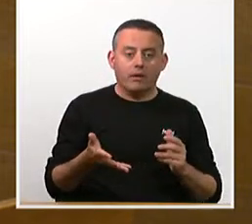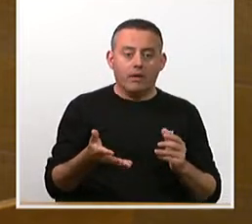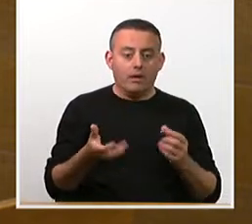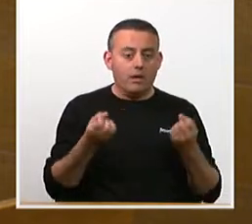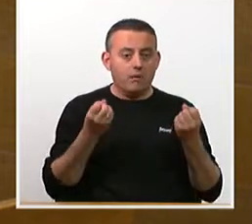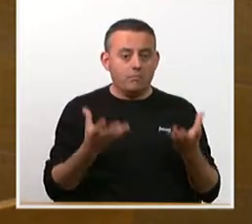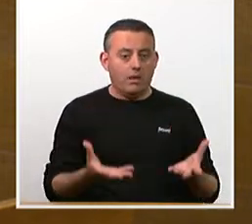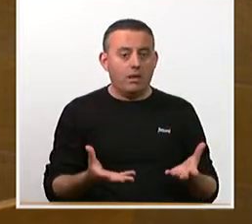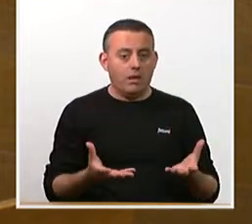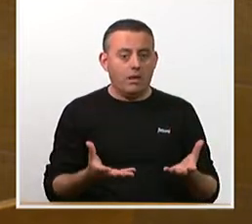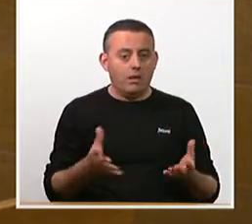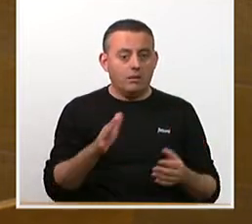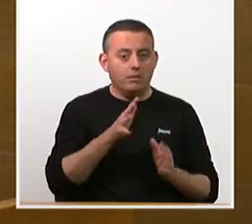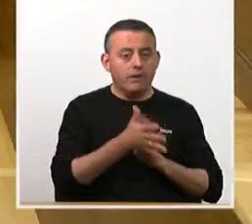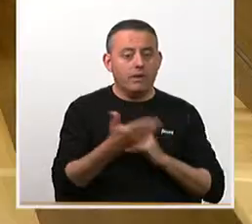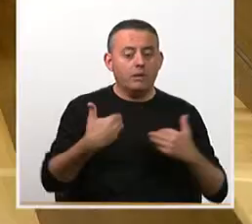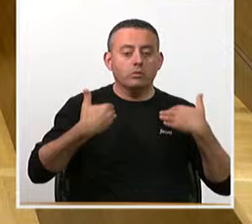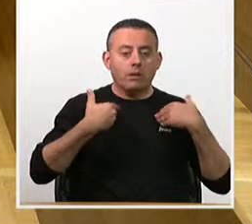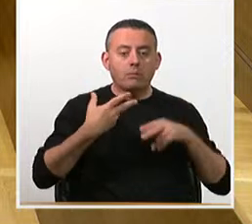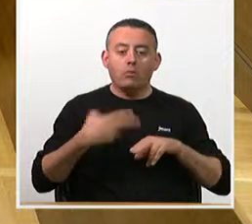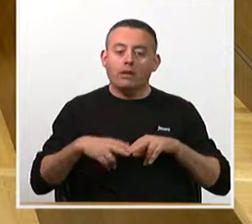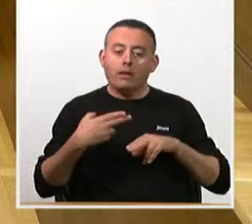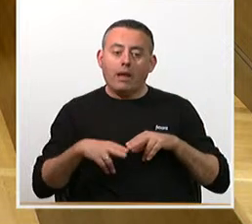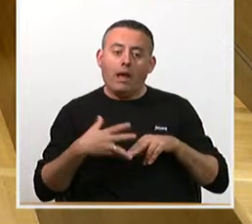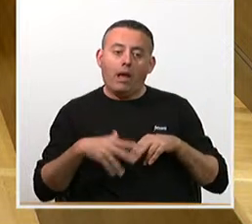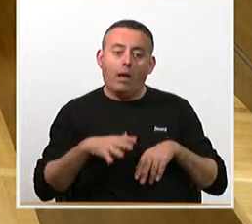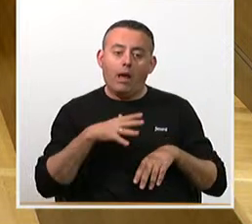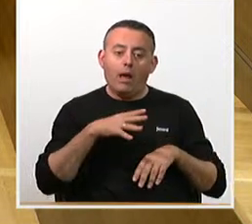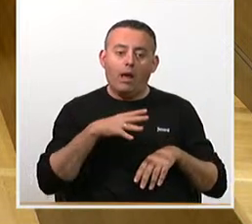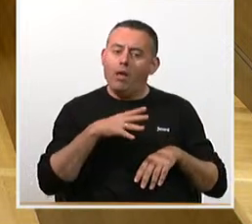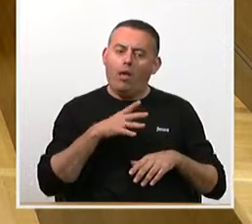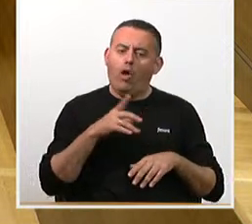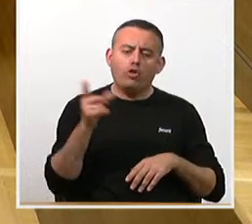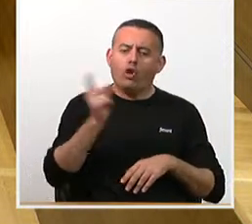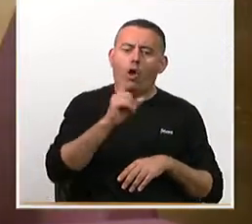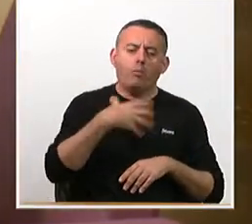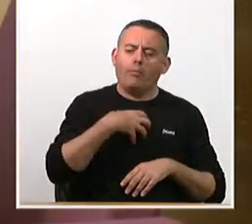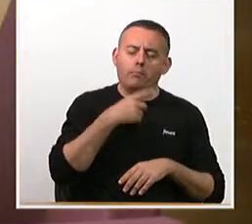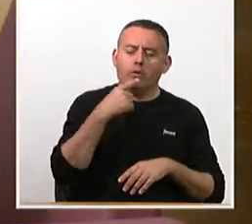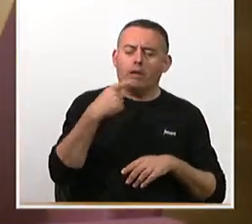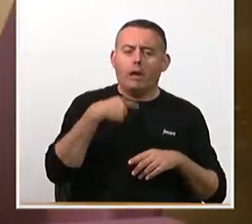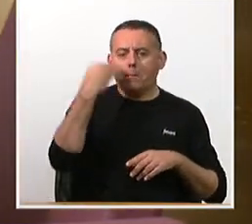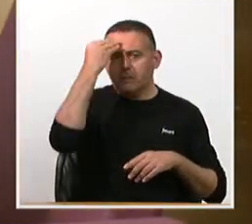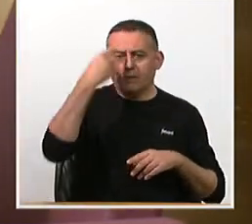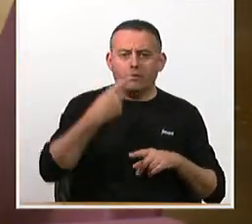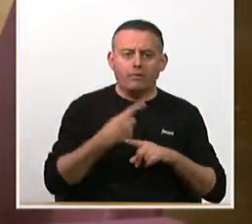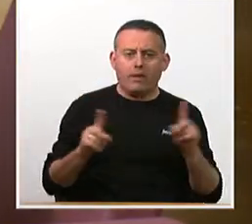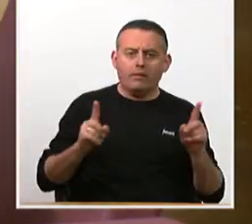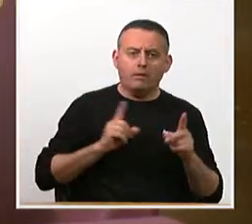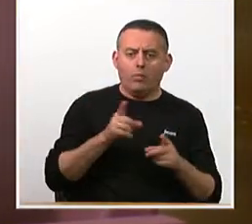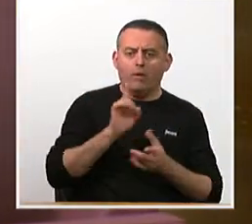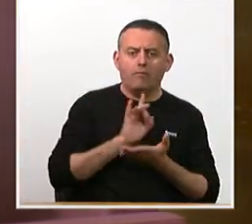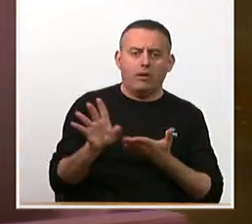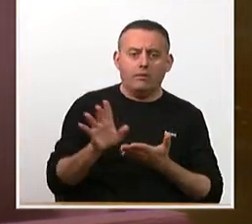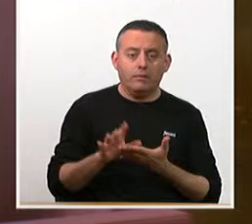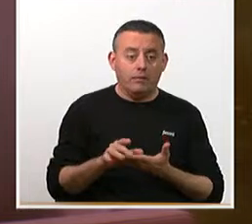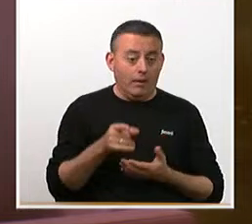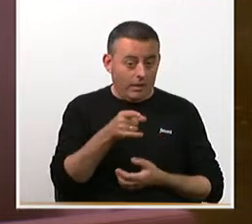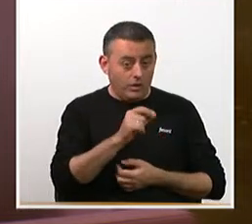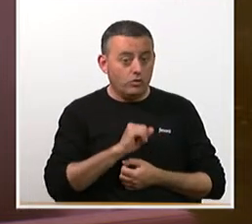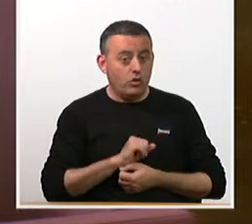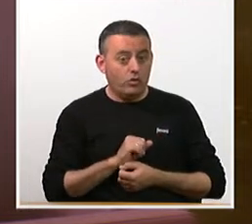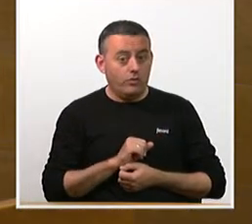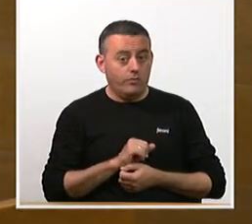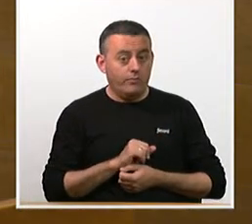responsabilidad política por el mero heo de pensar distinto es eso su idea democracia sabes lo que sabes lo que pienso yo de